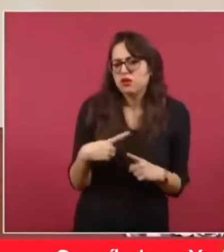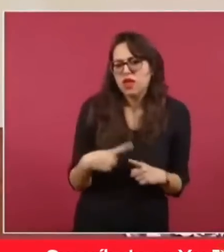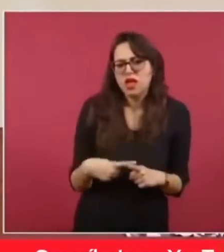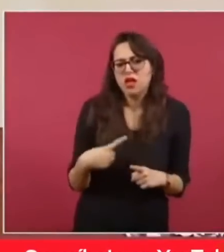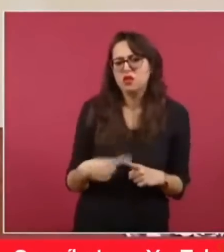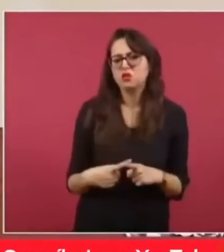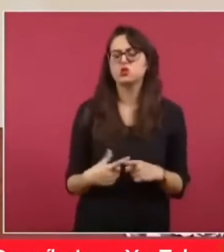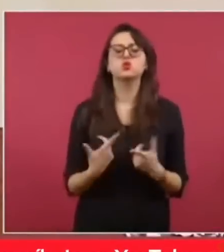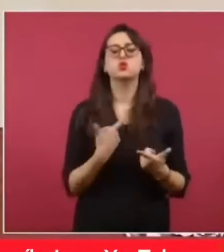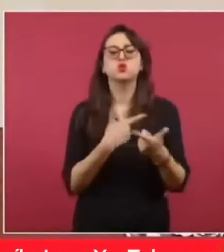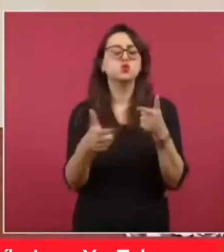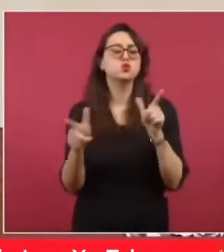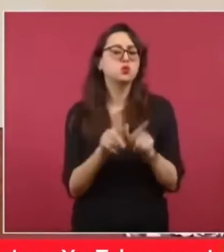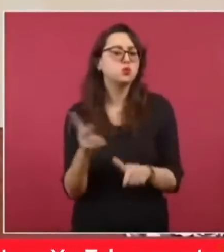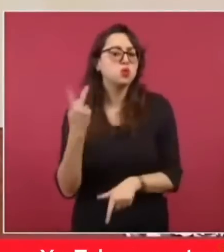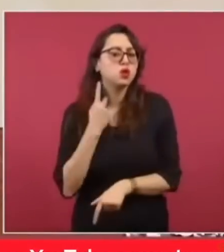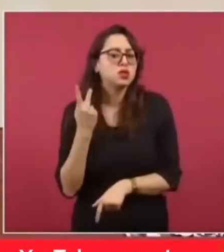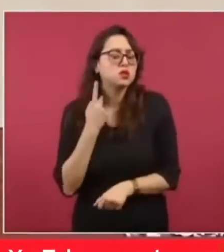¿Qué partido desde hace tiempo?